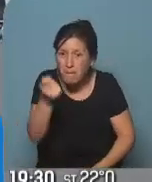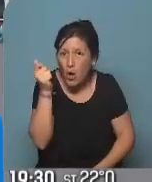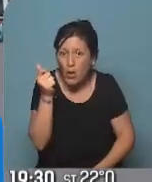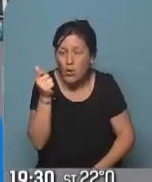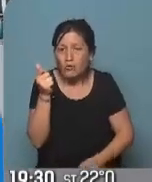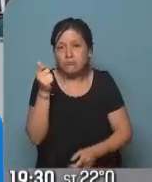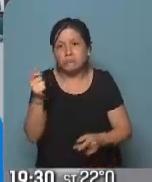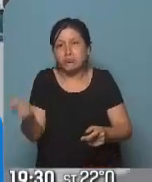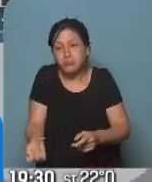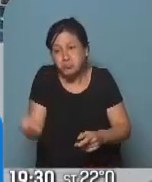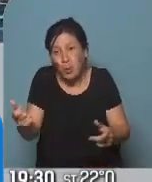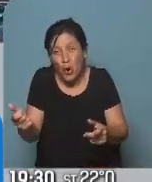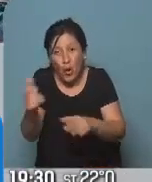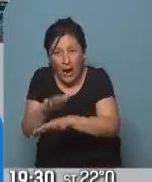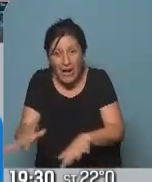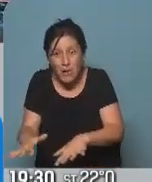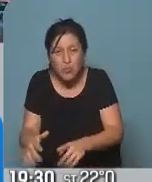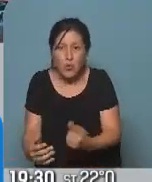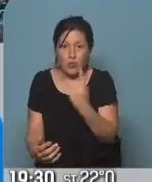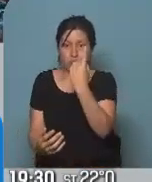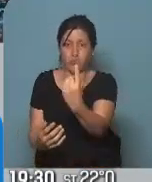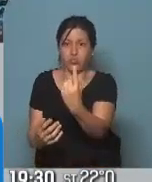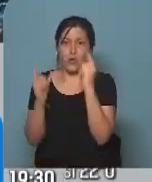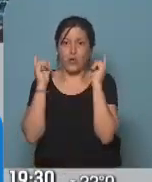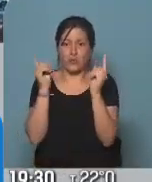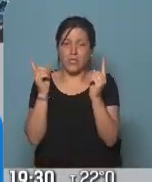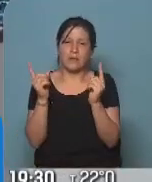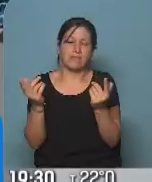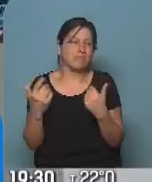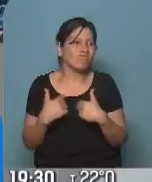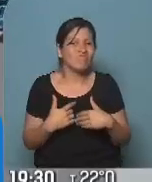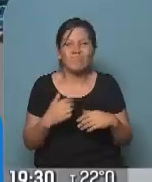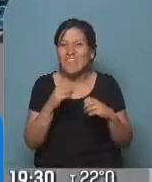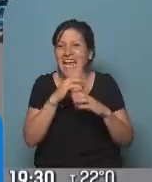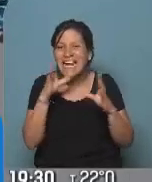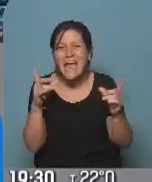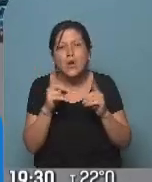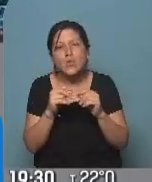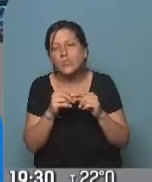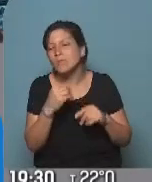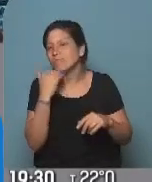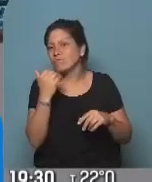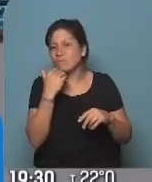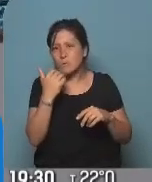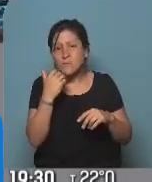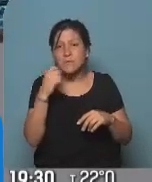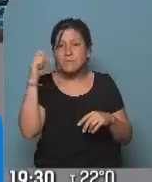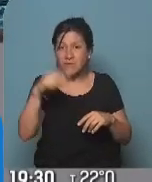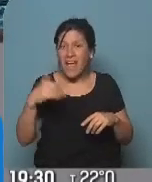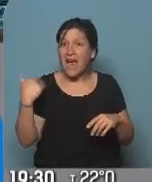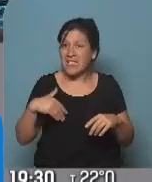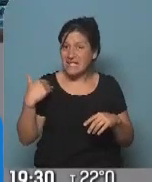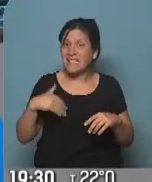docente. En esto está claro, no me acuerdo exacto el número y depende del año, pero Argentina es claramente el país de América Latina que tiene la